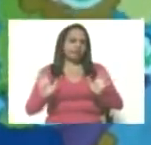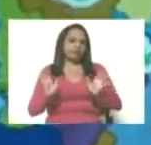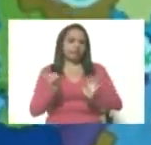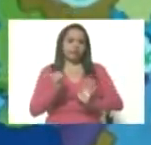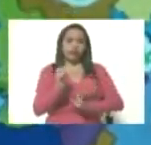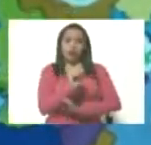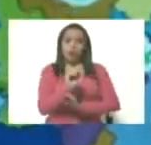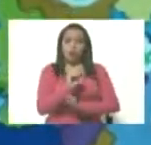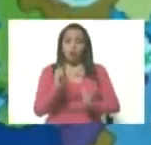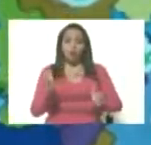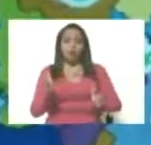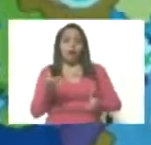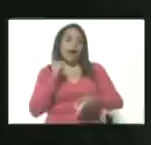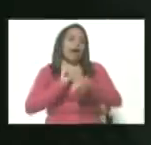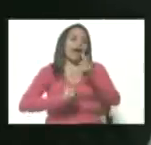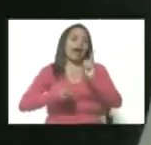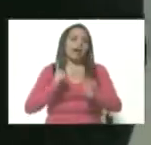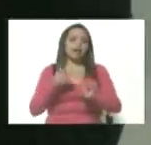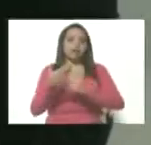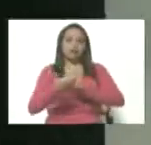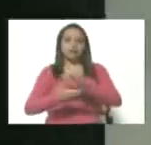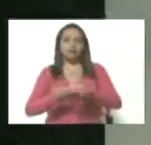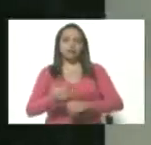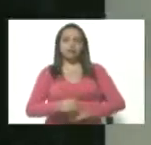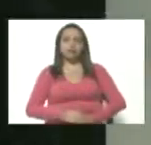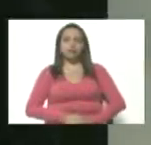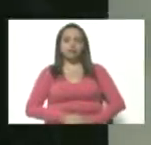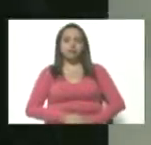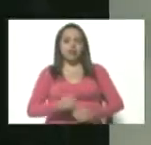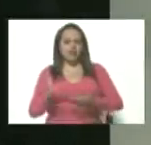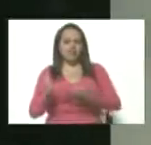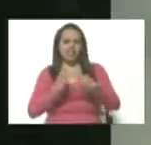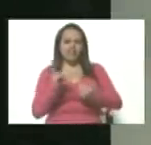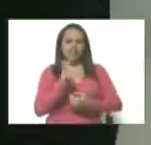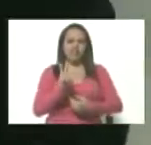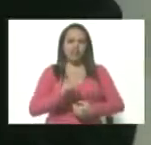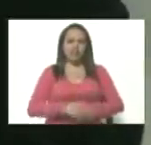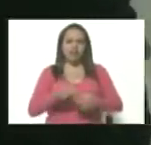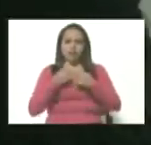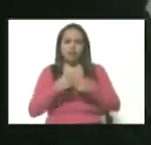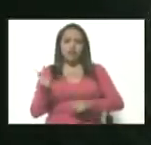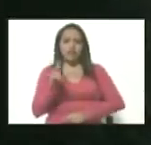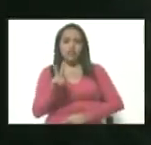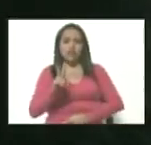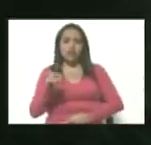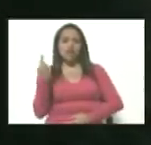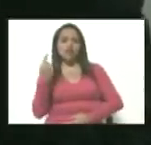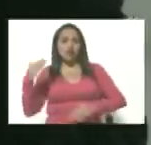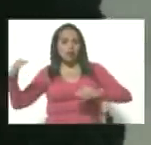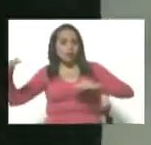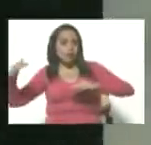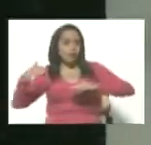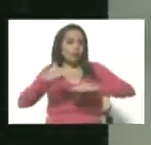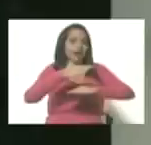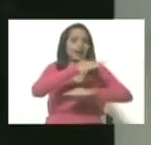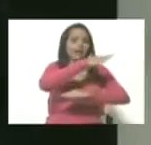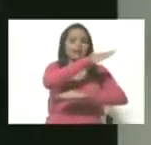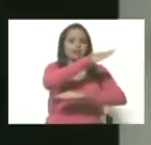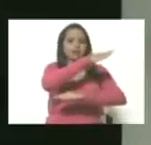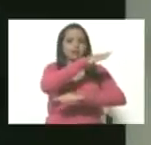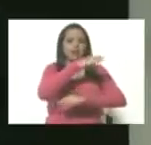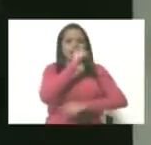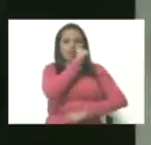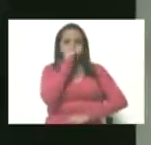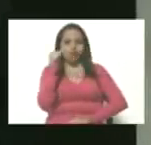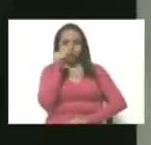O porque por alguna circunstancia procedente de Venezuela. Venezuela es un país de tránsito. De